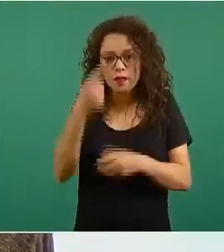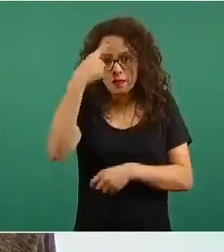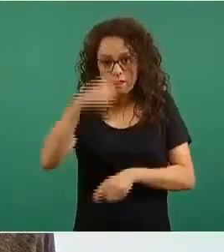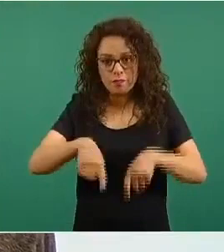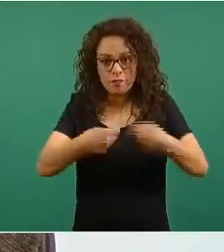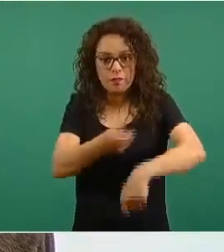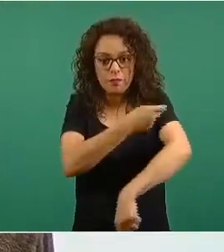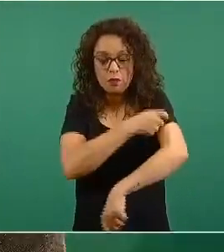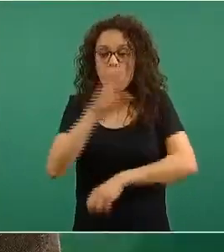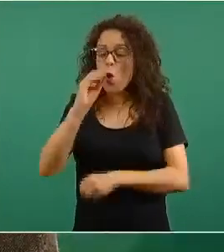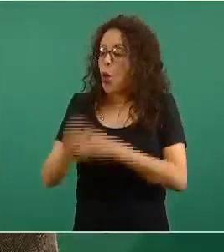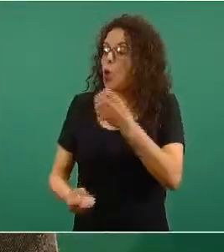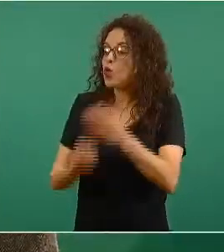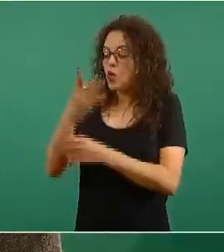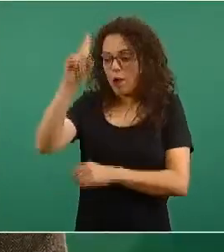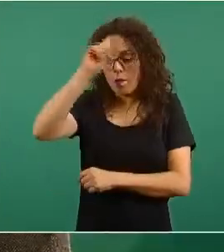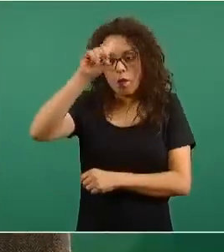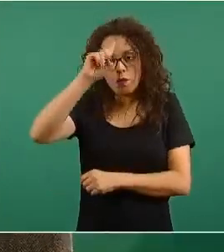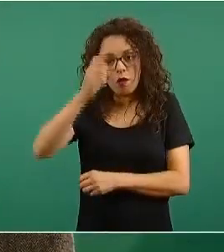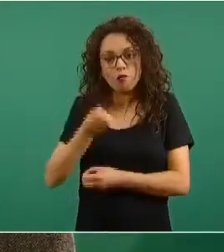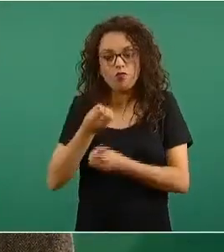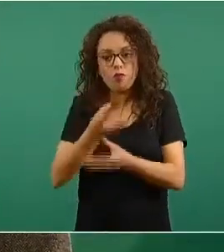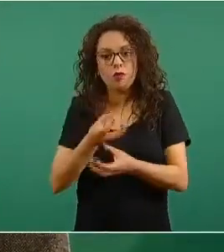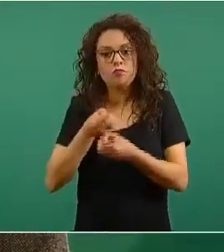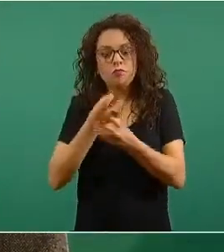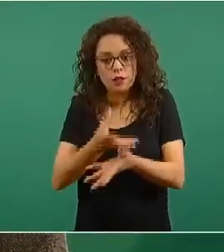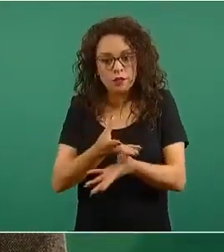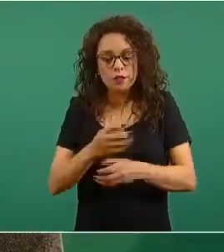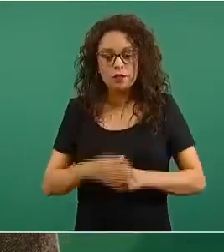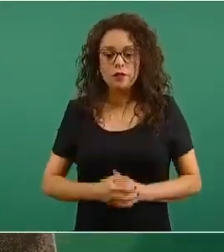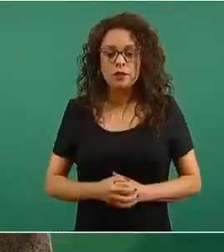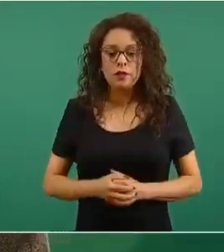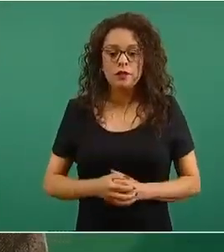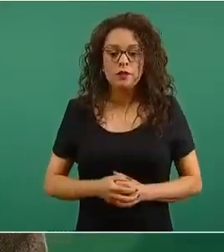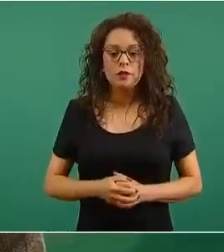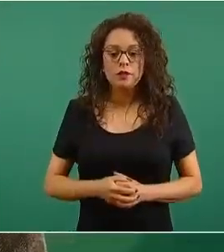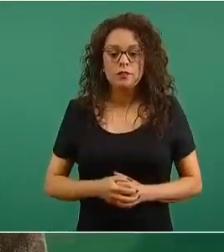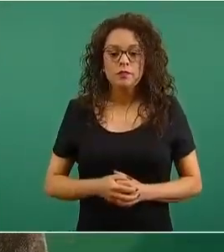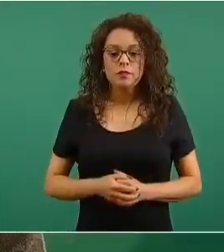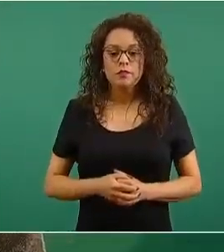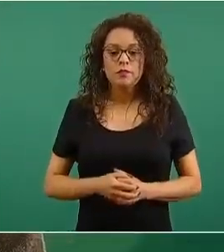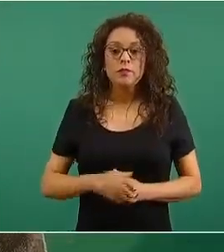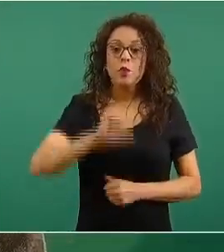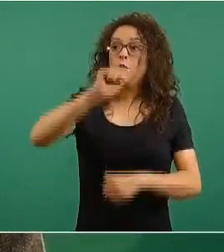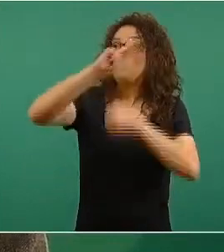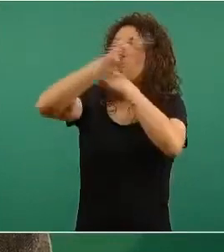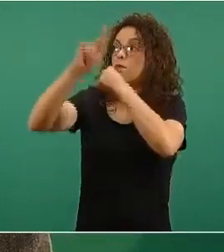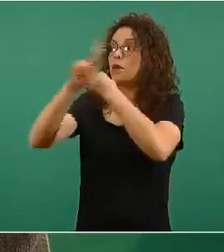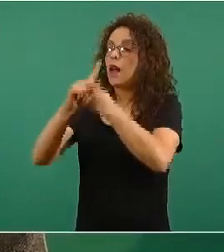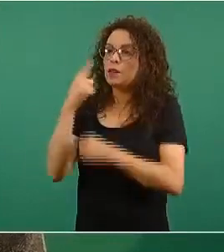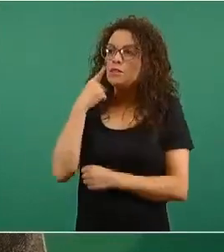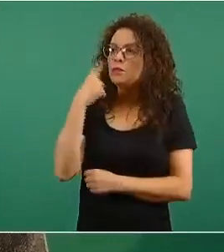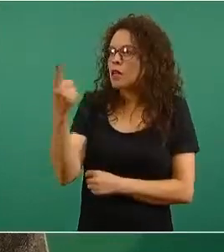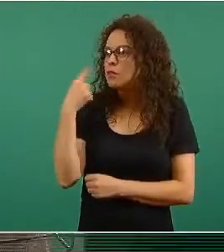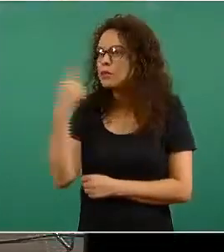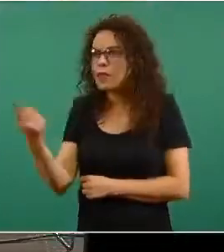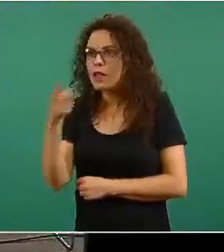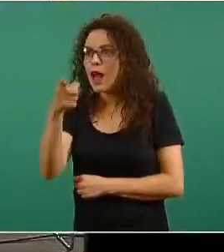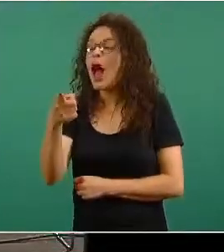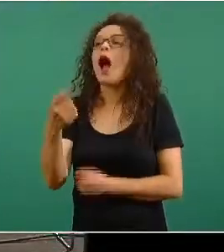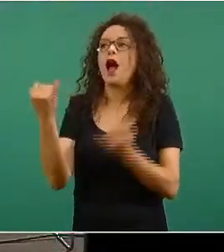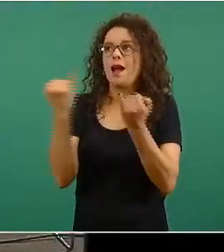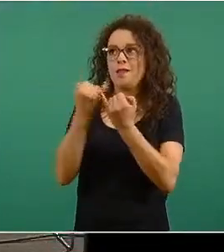nuevo conocimiento y nuevas recomendaciones que provienen de la experiencia de otros países o de los organismos